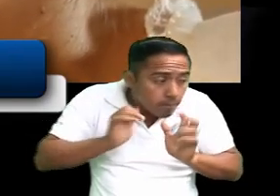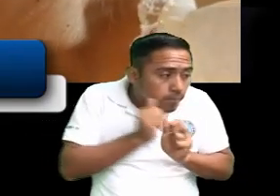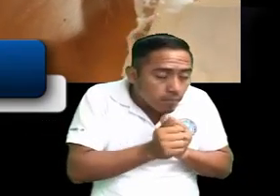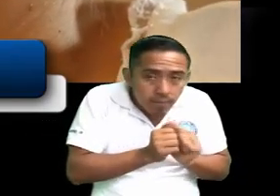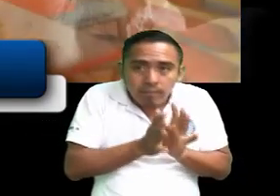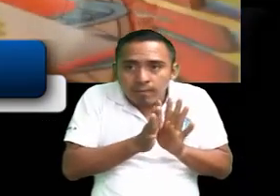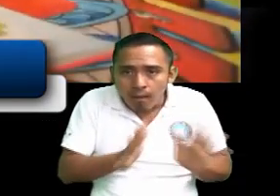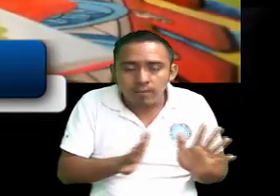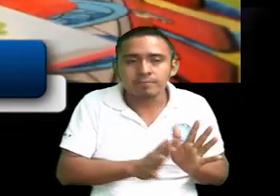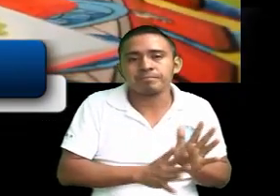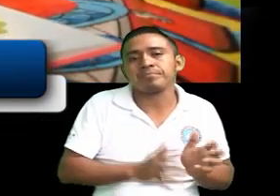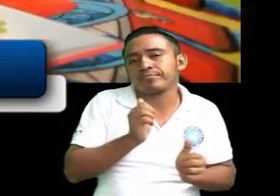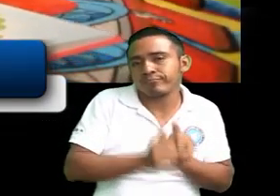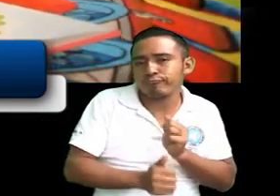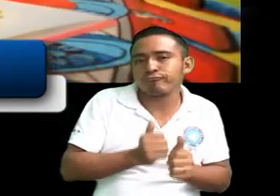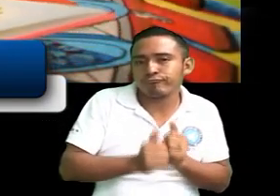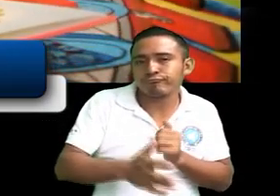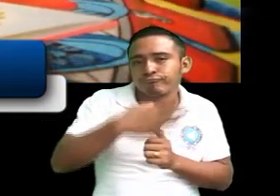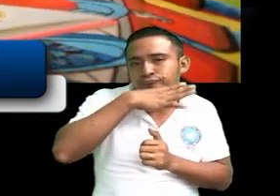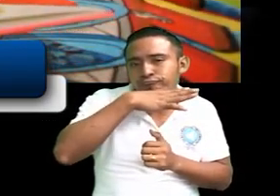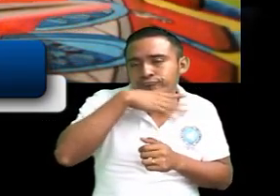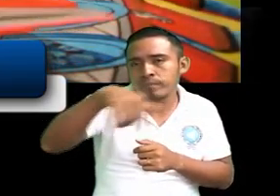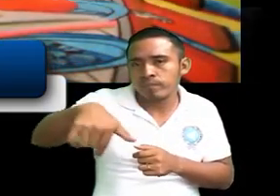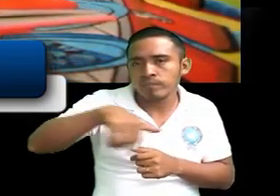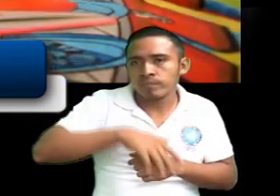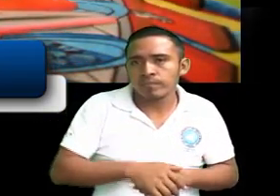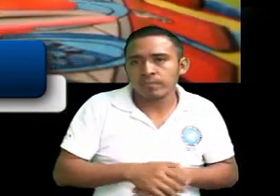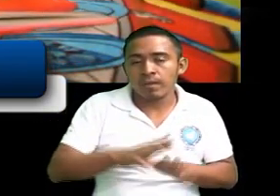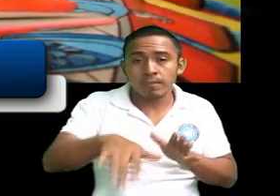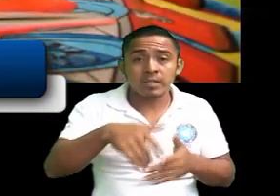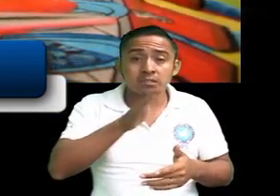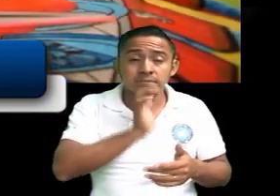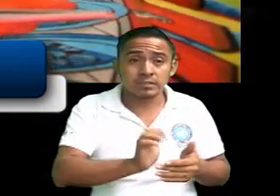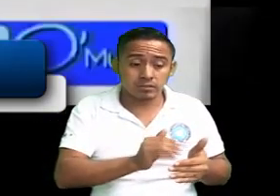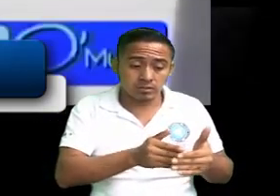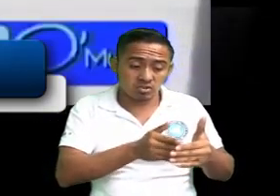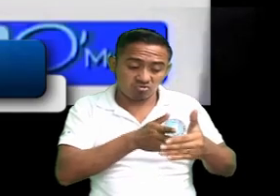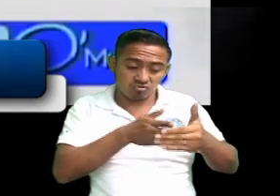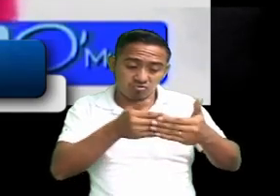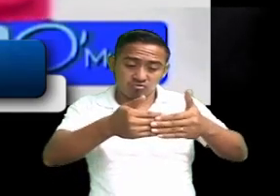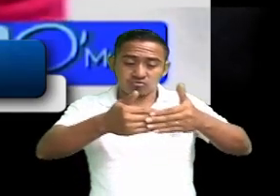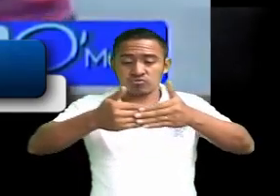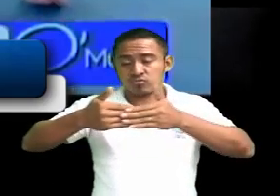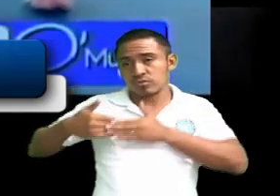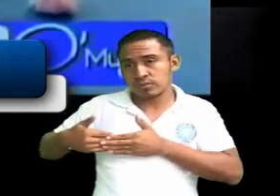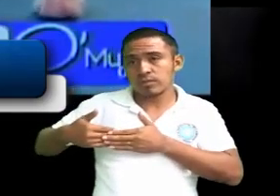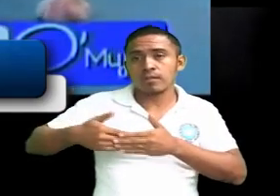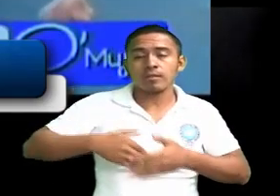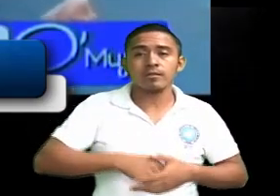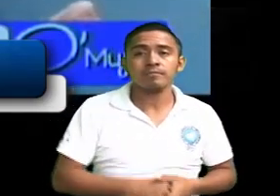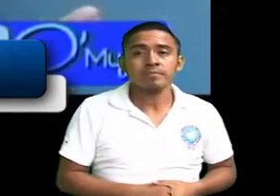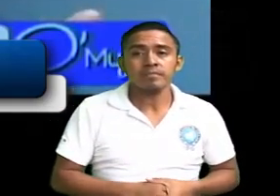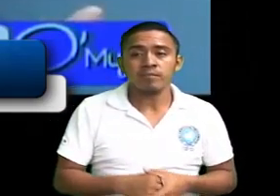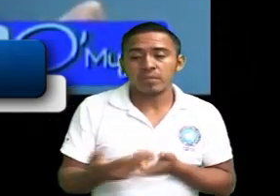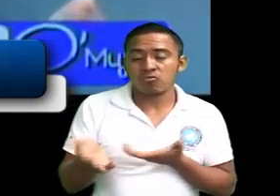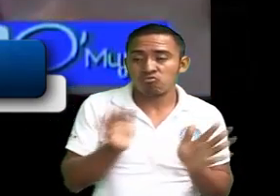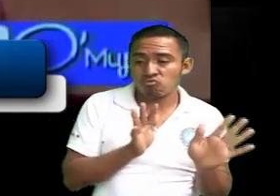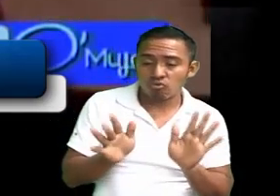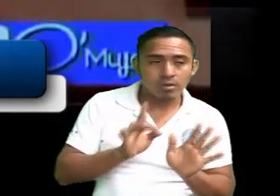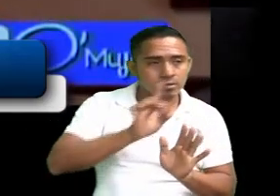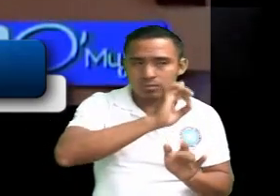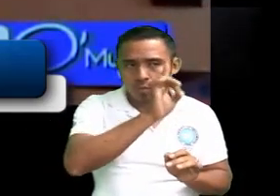así. Uh-huh. Hay padres de que sobreprotegen a los hijos. Ellos hablan por los